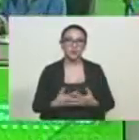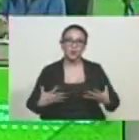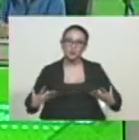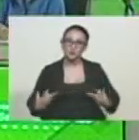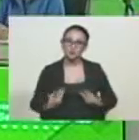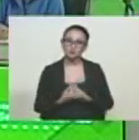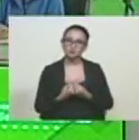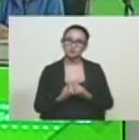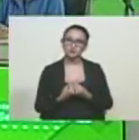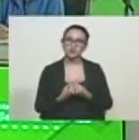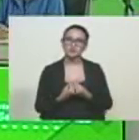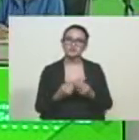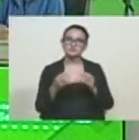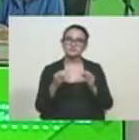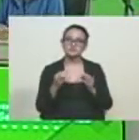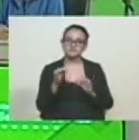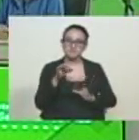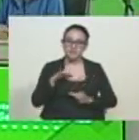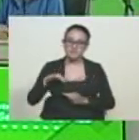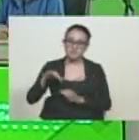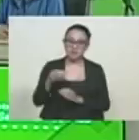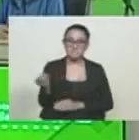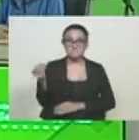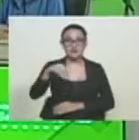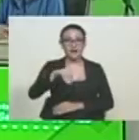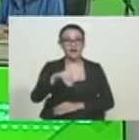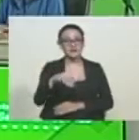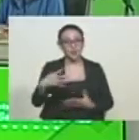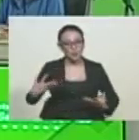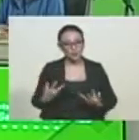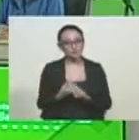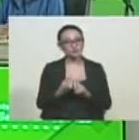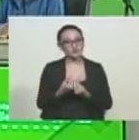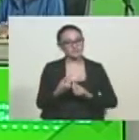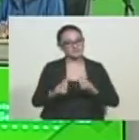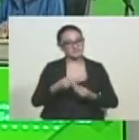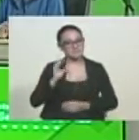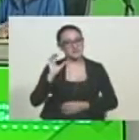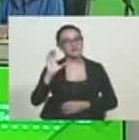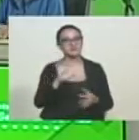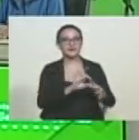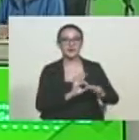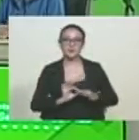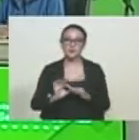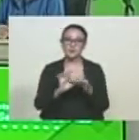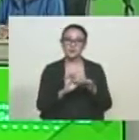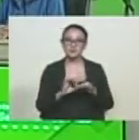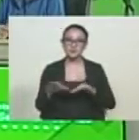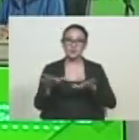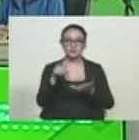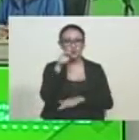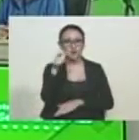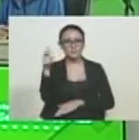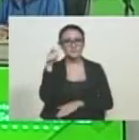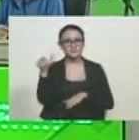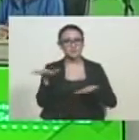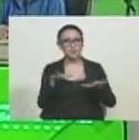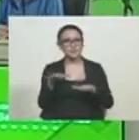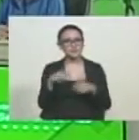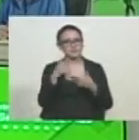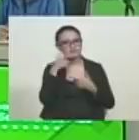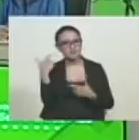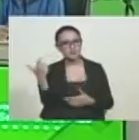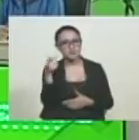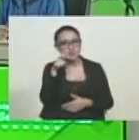juntos sembramos más, juntos hacemos patria, es la única forma, unidos, el movimiento campesino, el movimiento